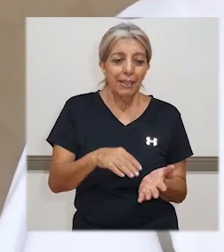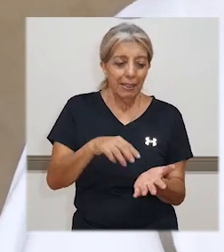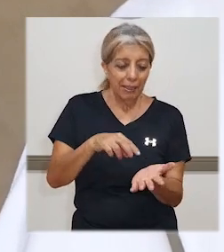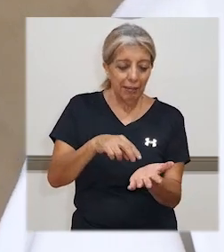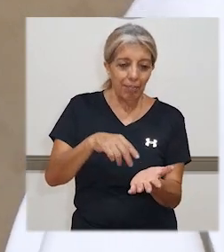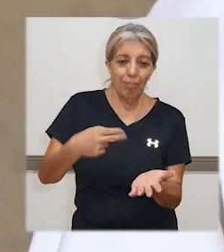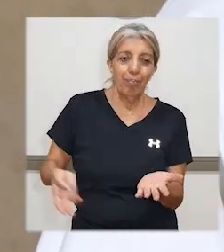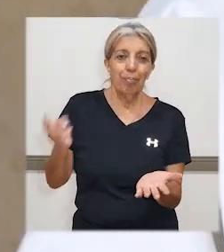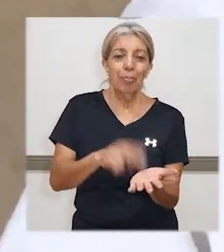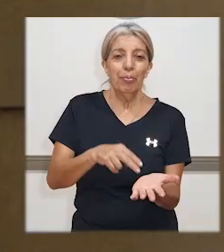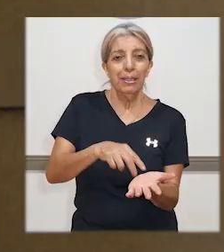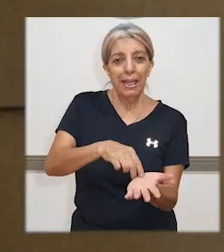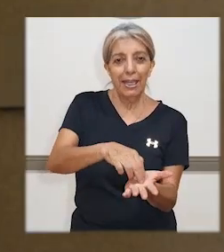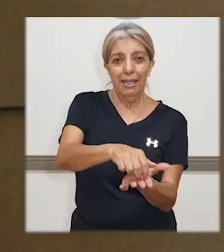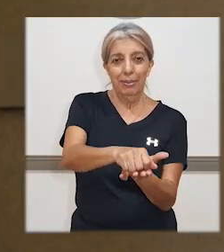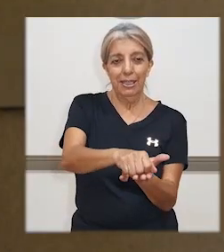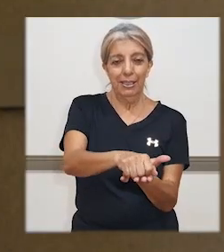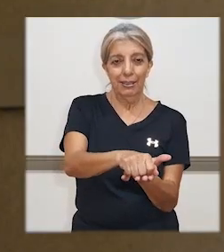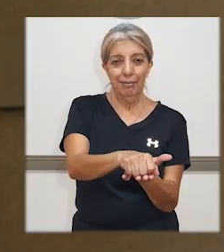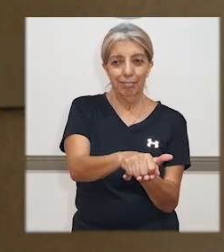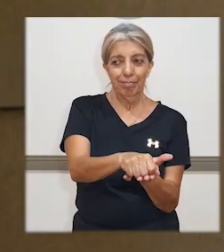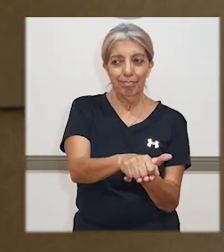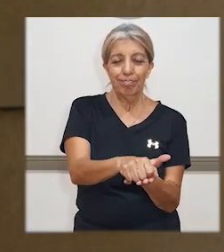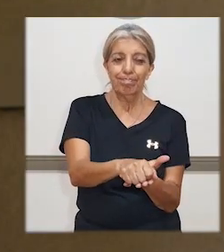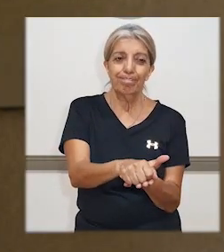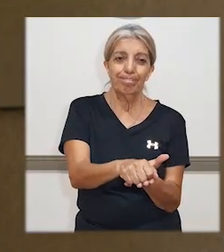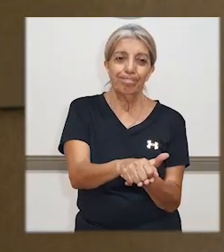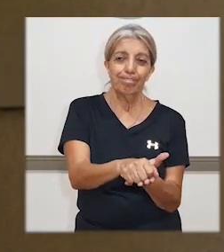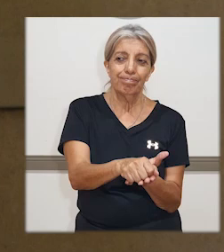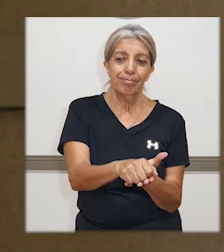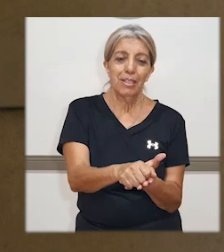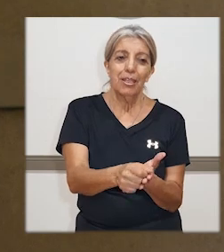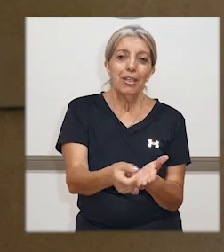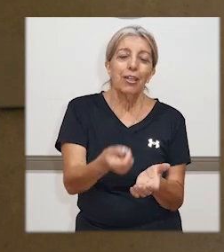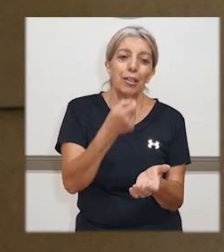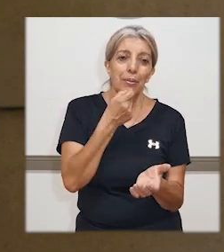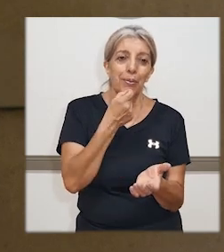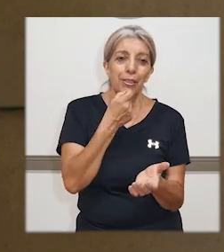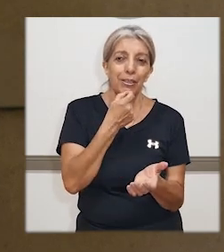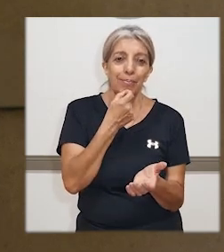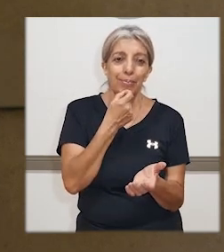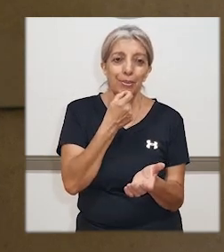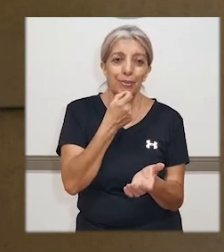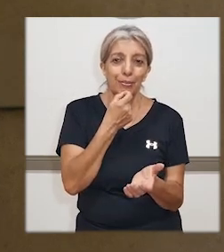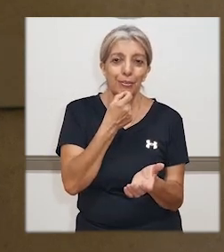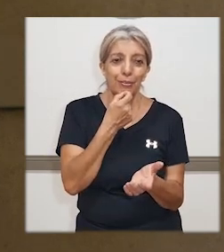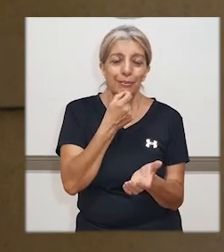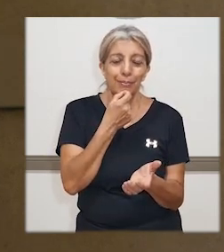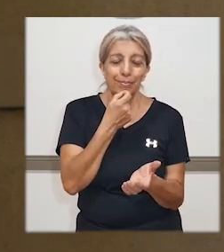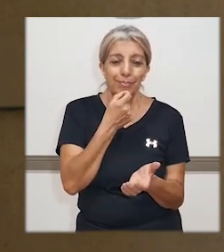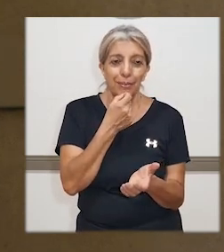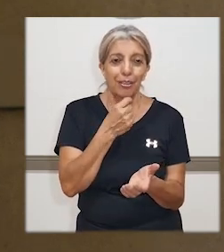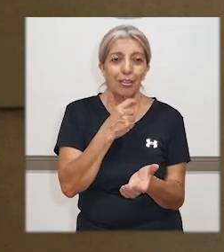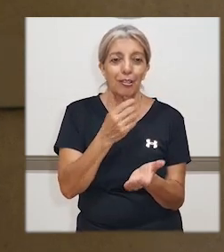juntos. Es hermoso pensar que las vocaciones, la de cada uno, la vocación de los sacerdotes,